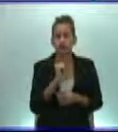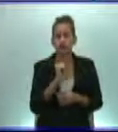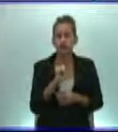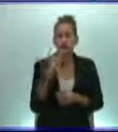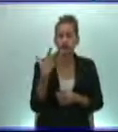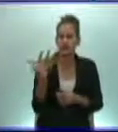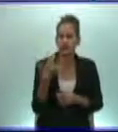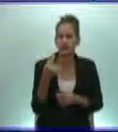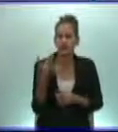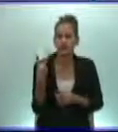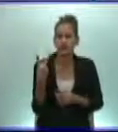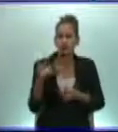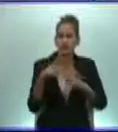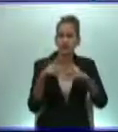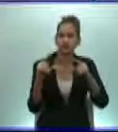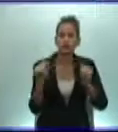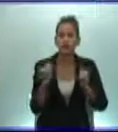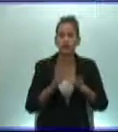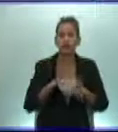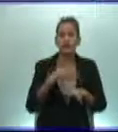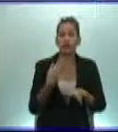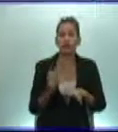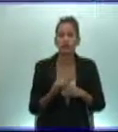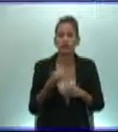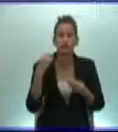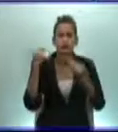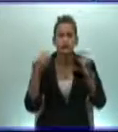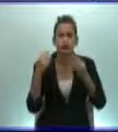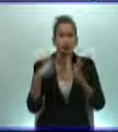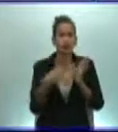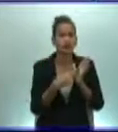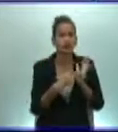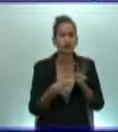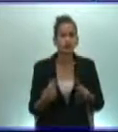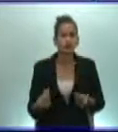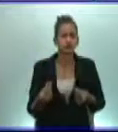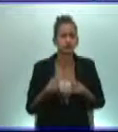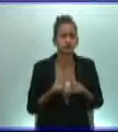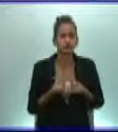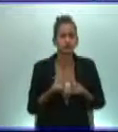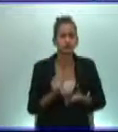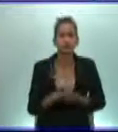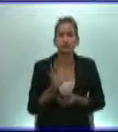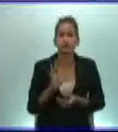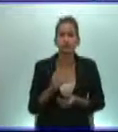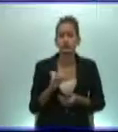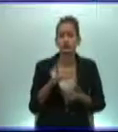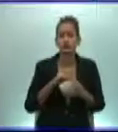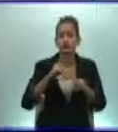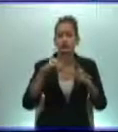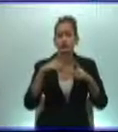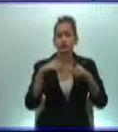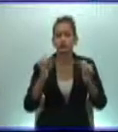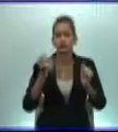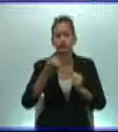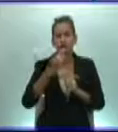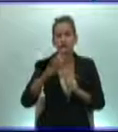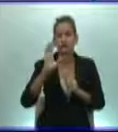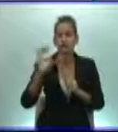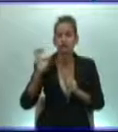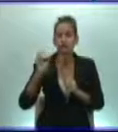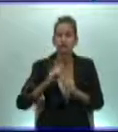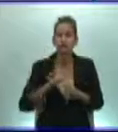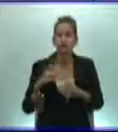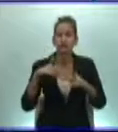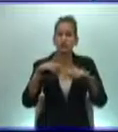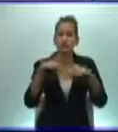ir analizando los datos que nos ofrecen. Nos dicen que el triángulo ABC y el